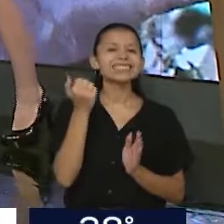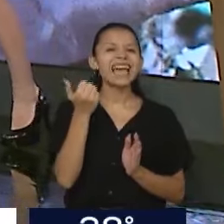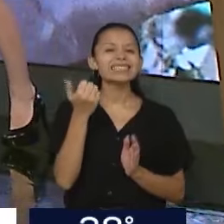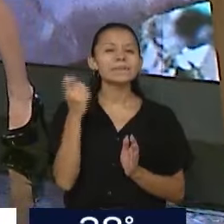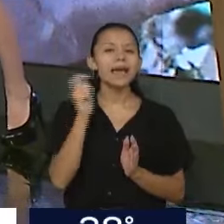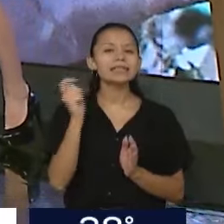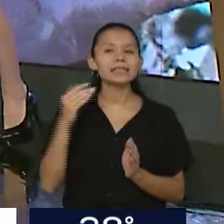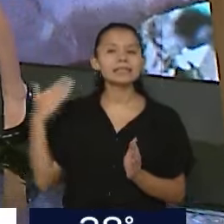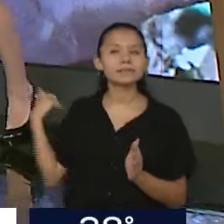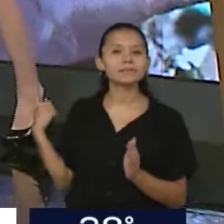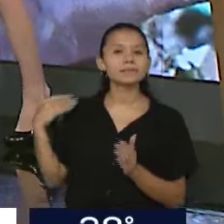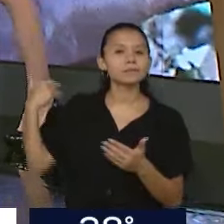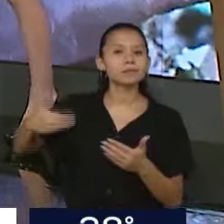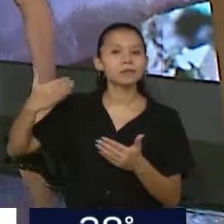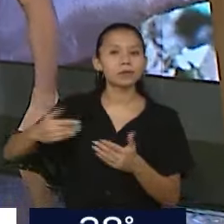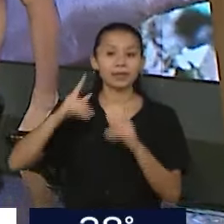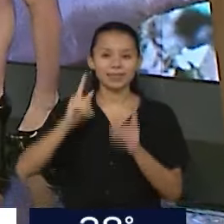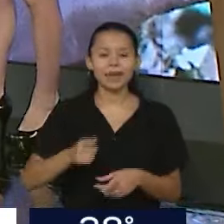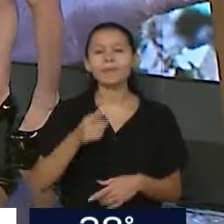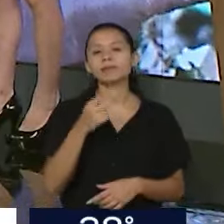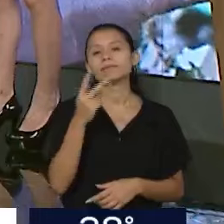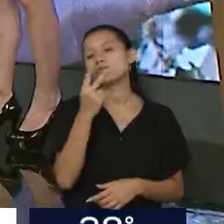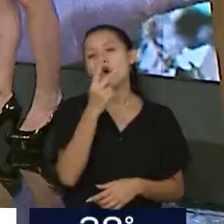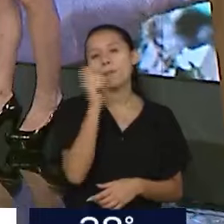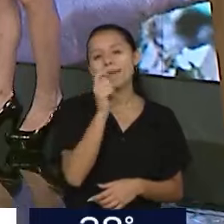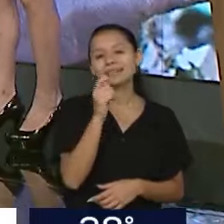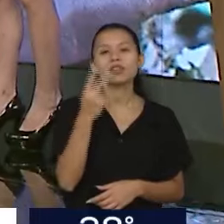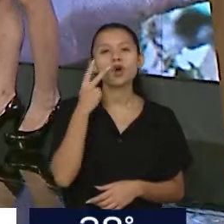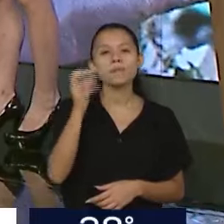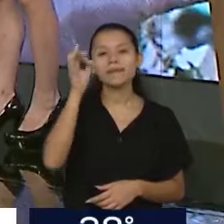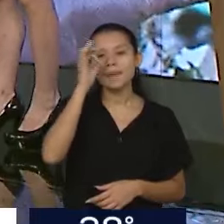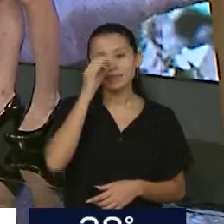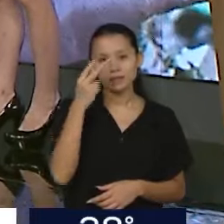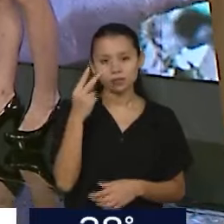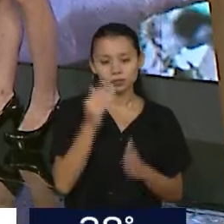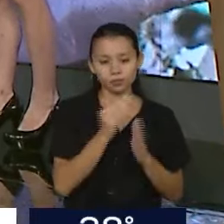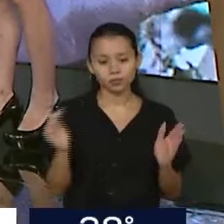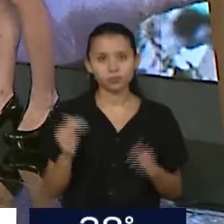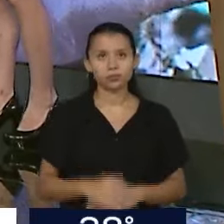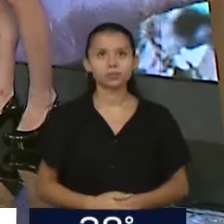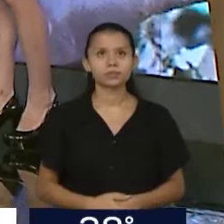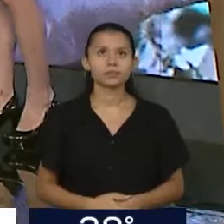también el segundo semestre del 2022. 41,7